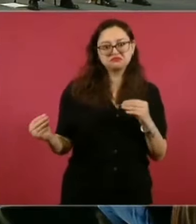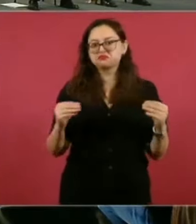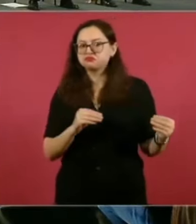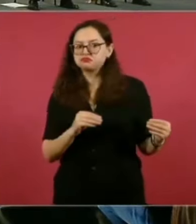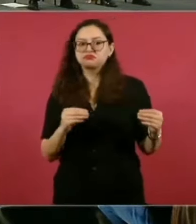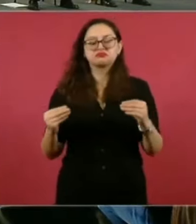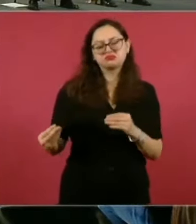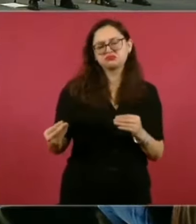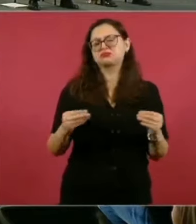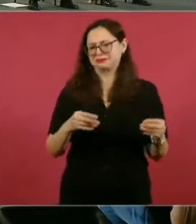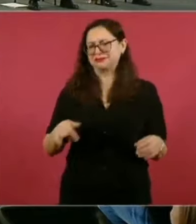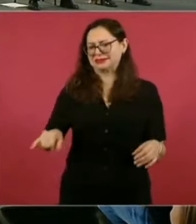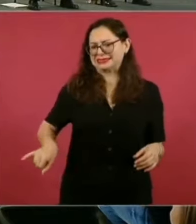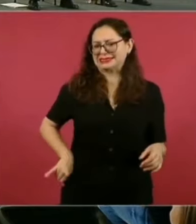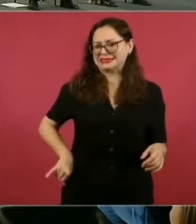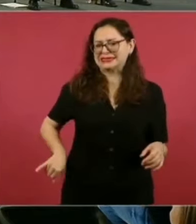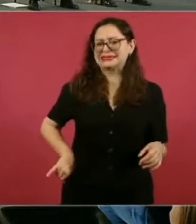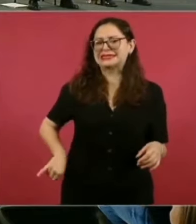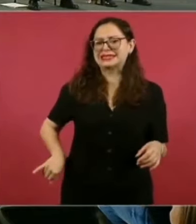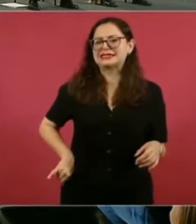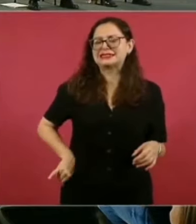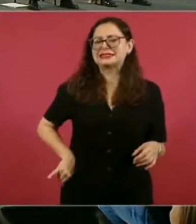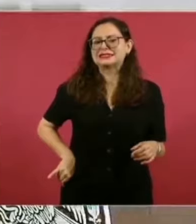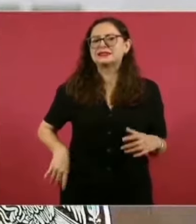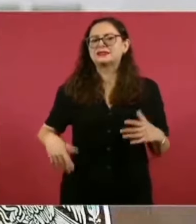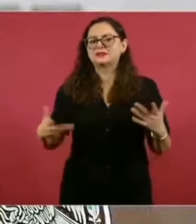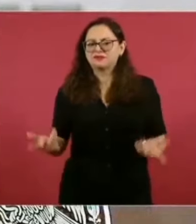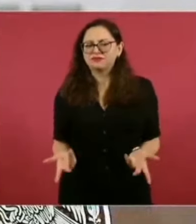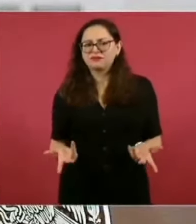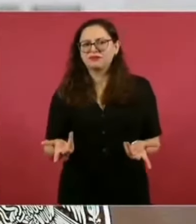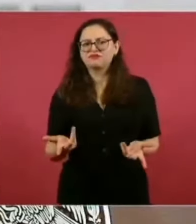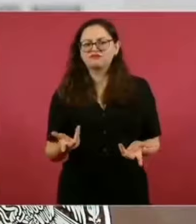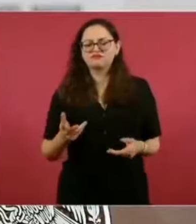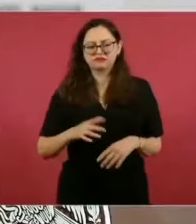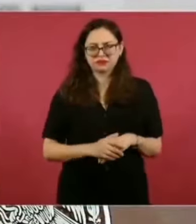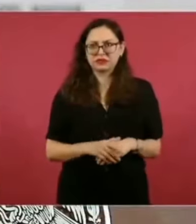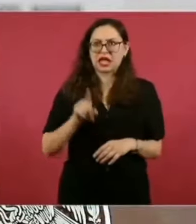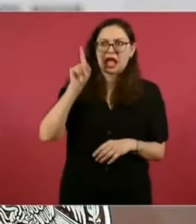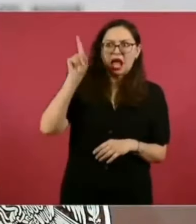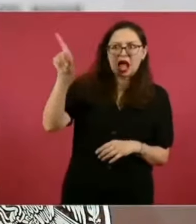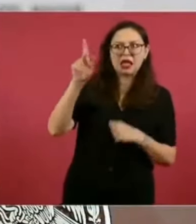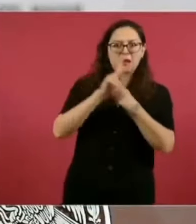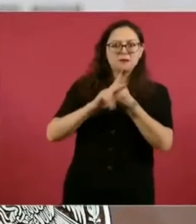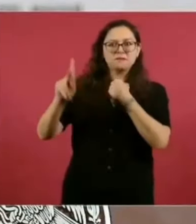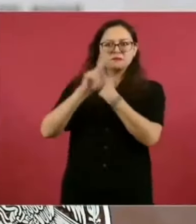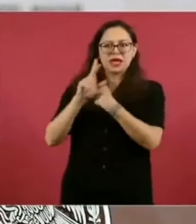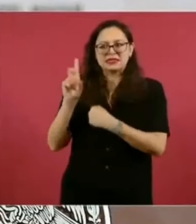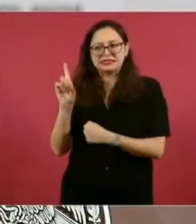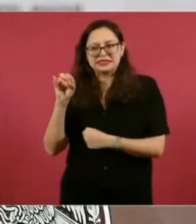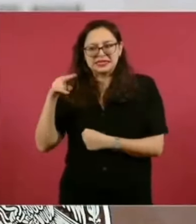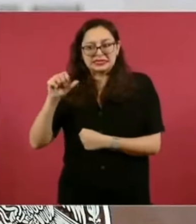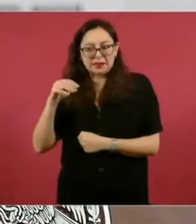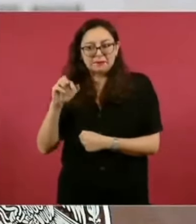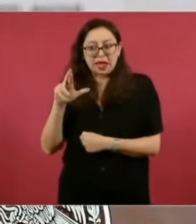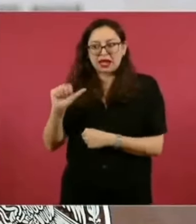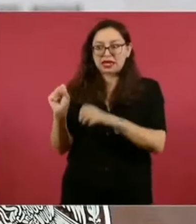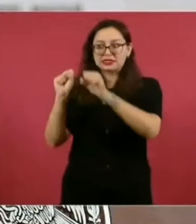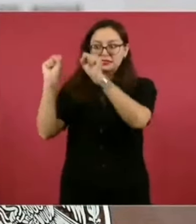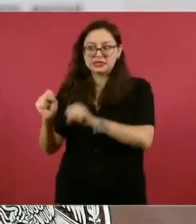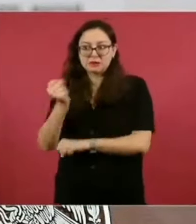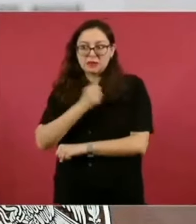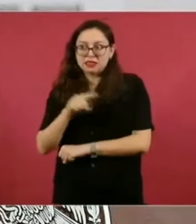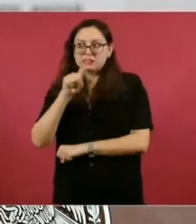interesante sobre por qué nosotros planteamos que es un modelo mejor y mejor que el de Dinamarca. Y es